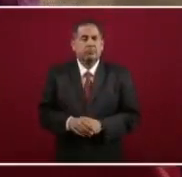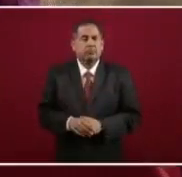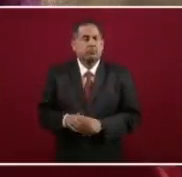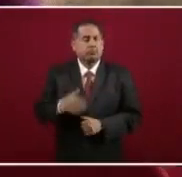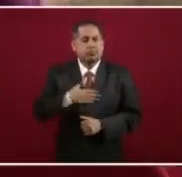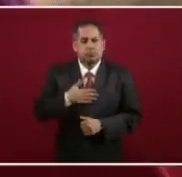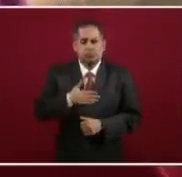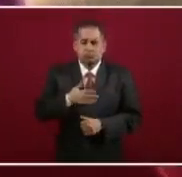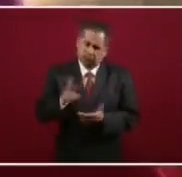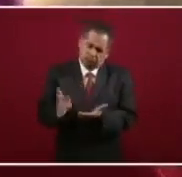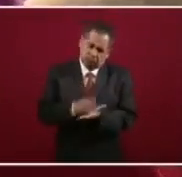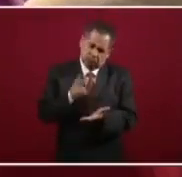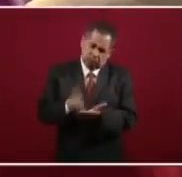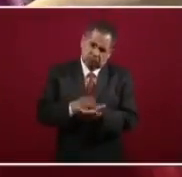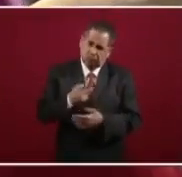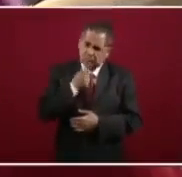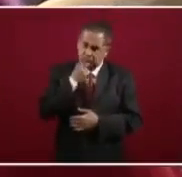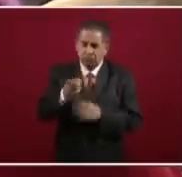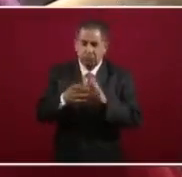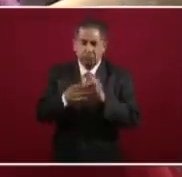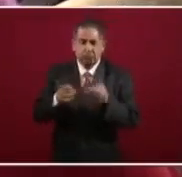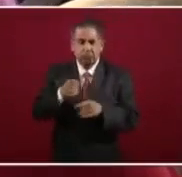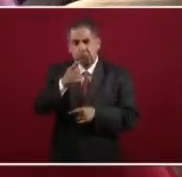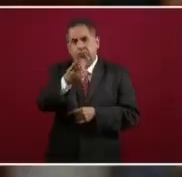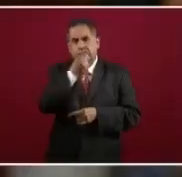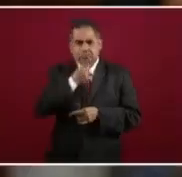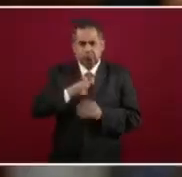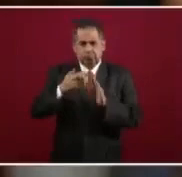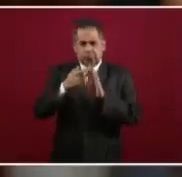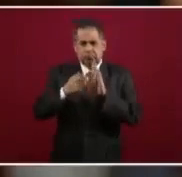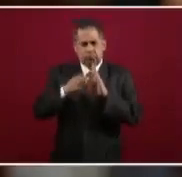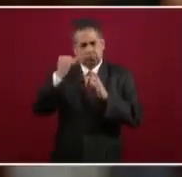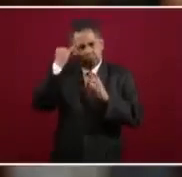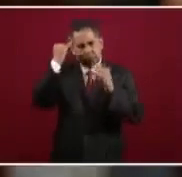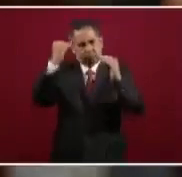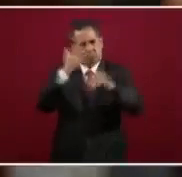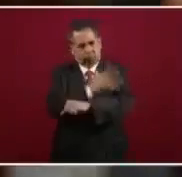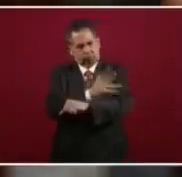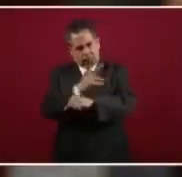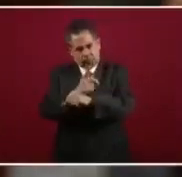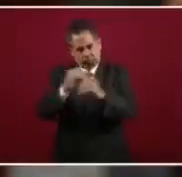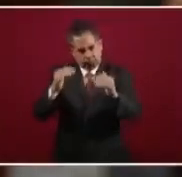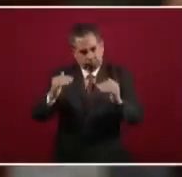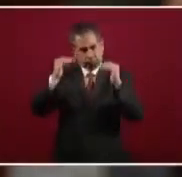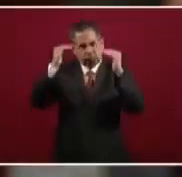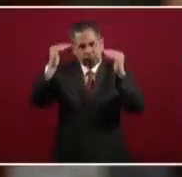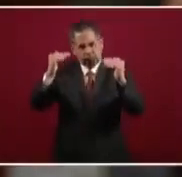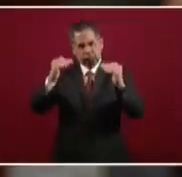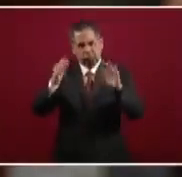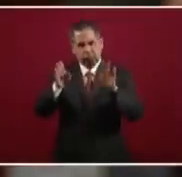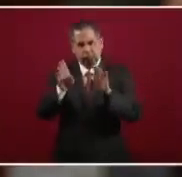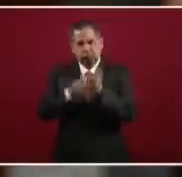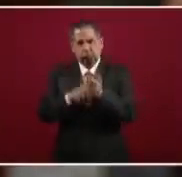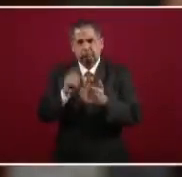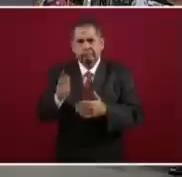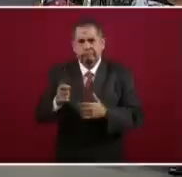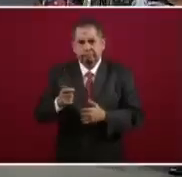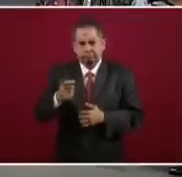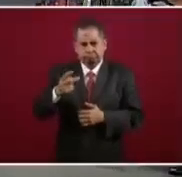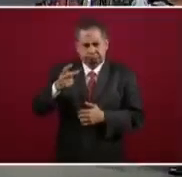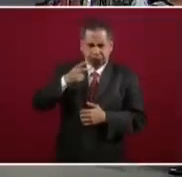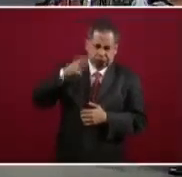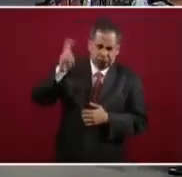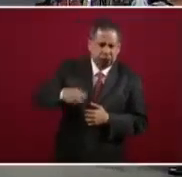que por el parámetro que usted nos ha puesto de la honestidad y de la verdad